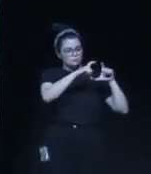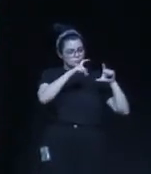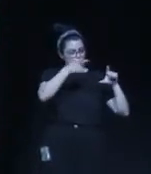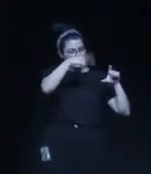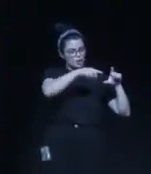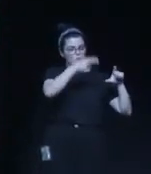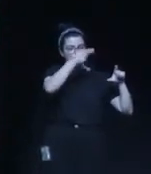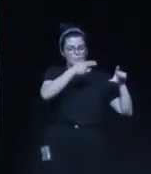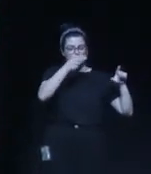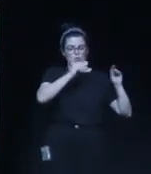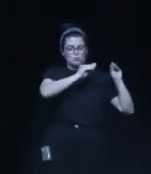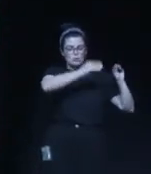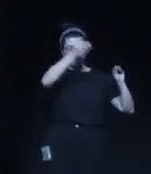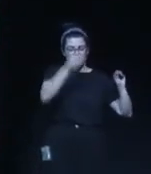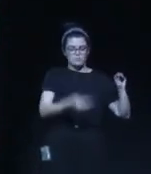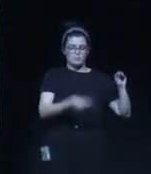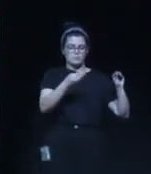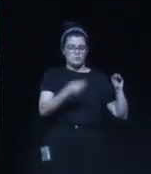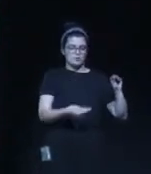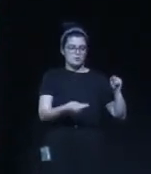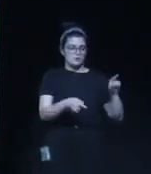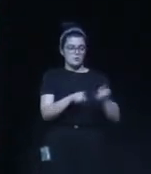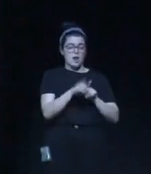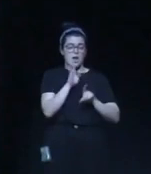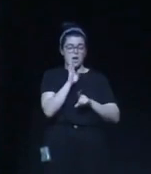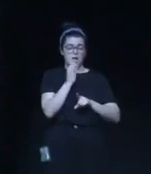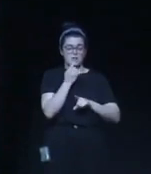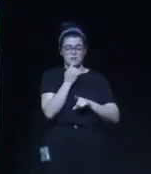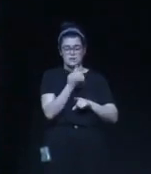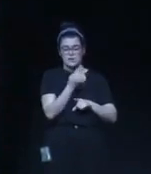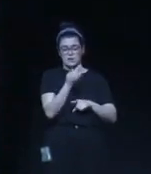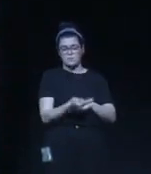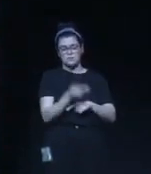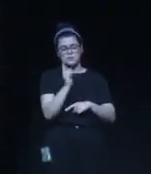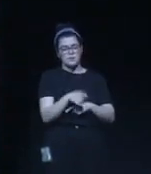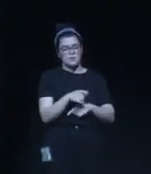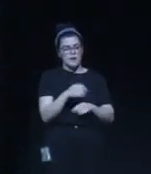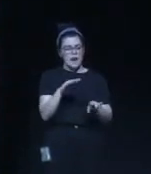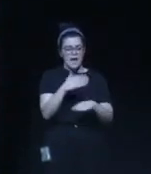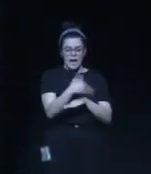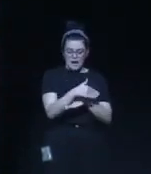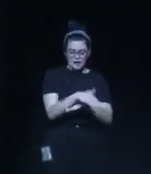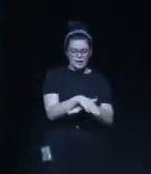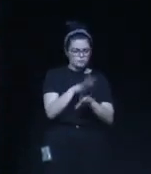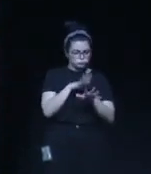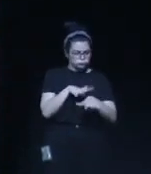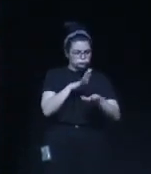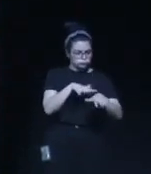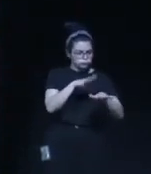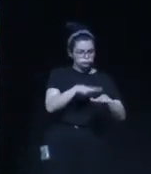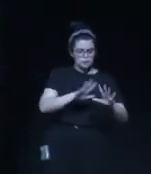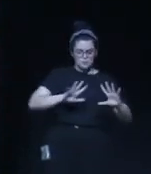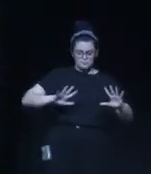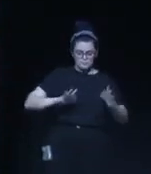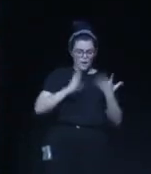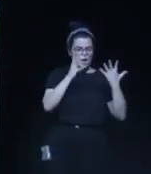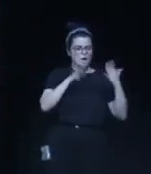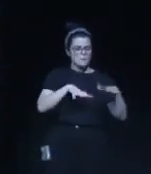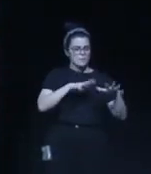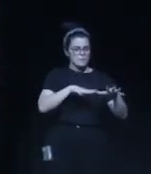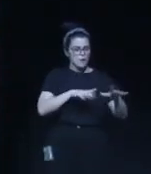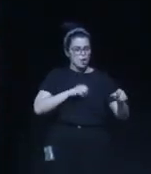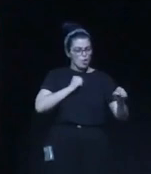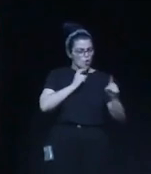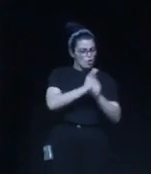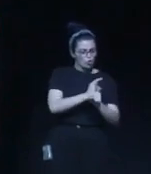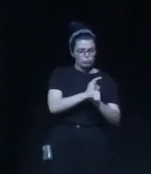pues, lo que comentaba antes de que es importante, pues, también salir a la calle, ¿no? Y también, pues, manifestarse cuando hay ciertas injusticias,